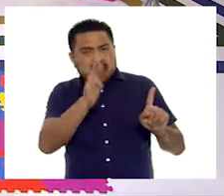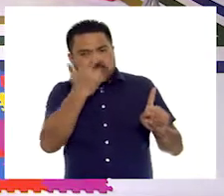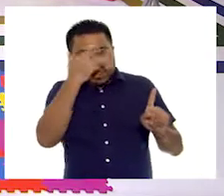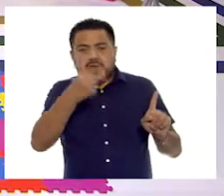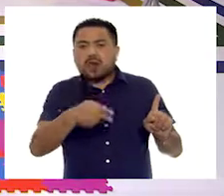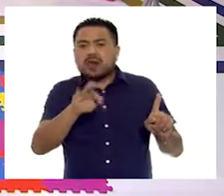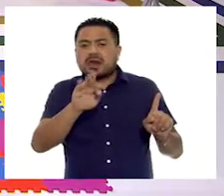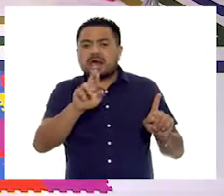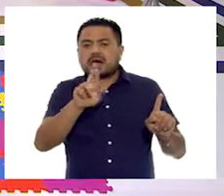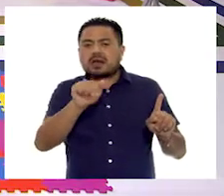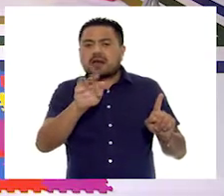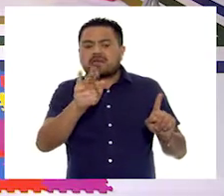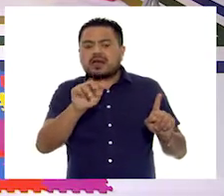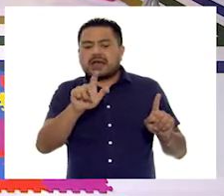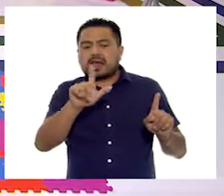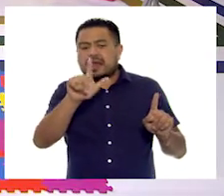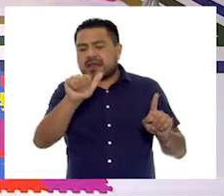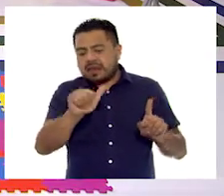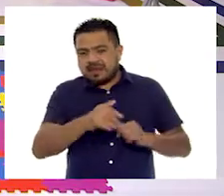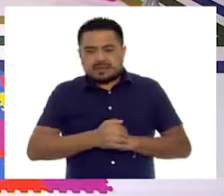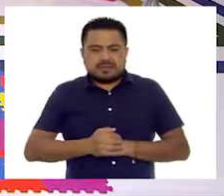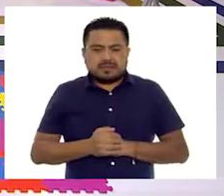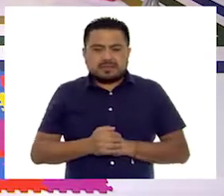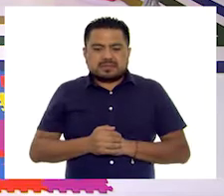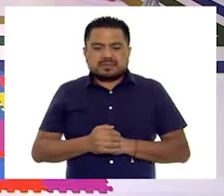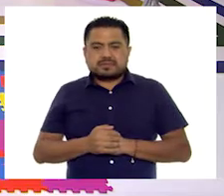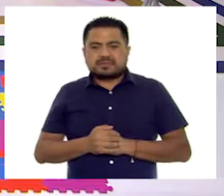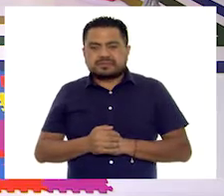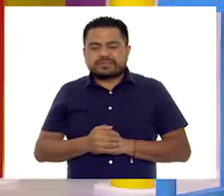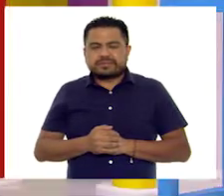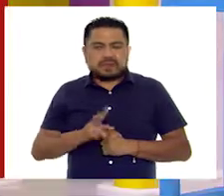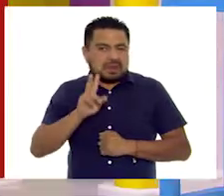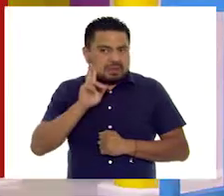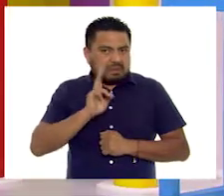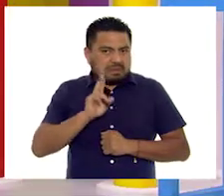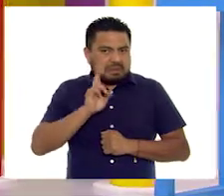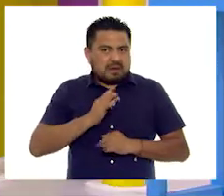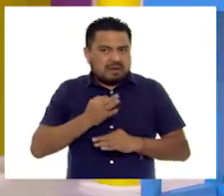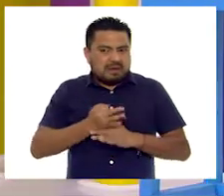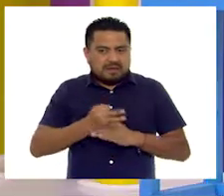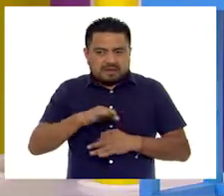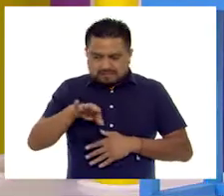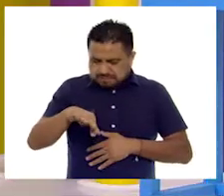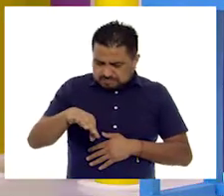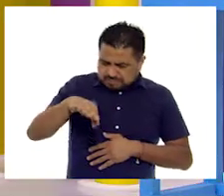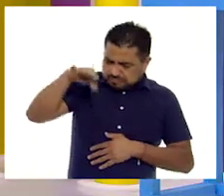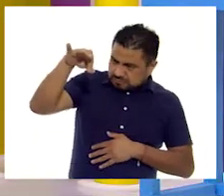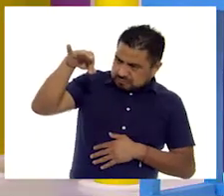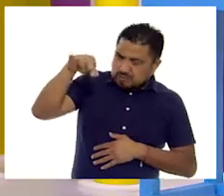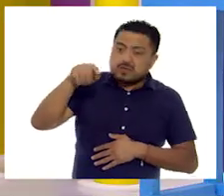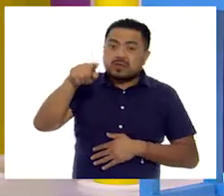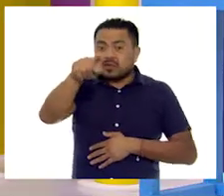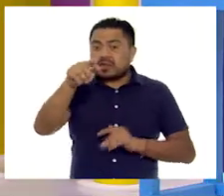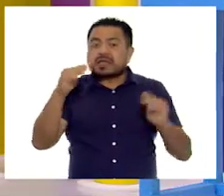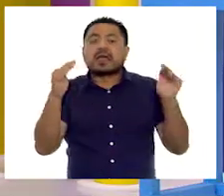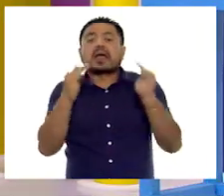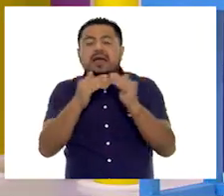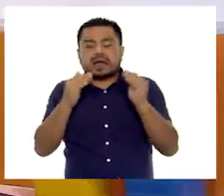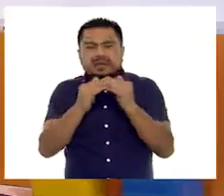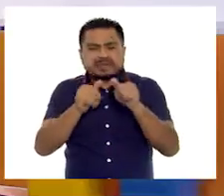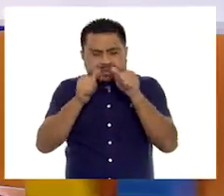¡Hola! ¡Gracias! ¡Dios! A ver. Vamos a ver entonces. Vamos a ver, maestra. Ustedes en casa